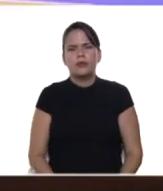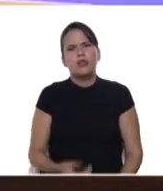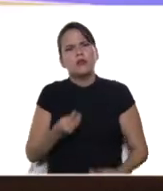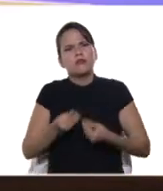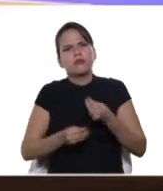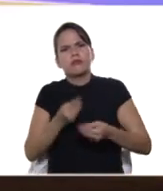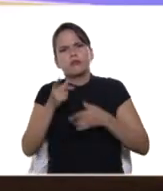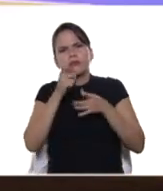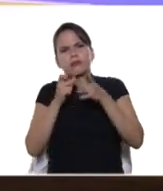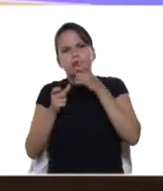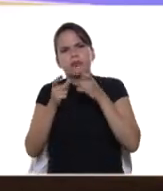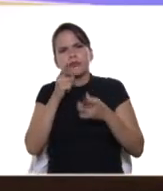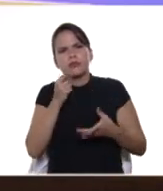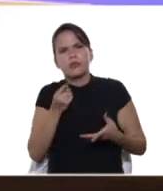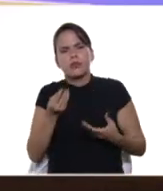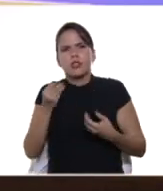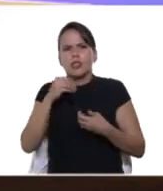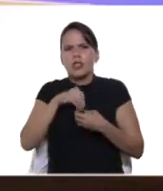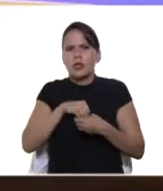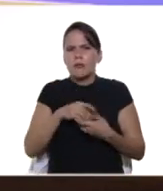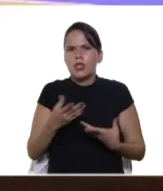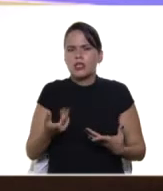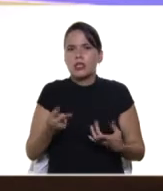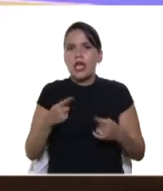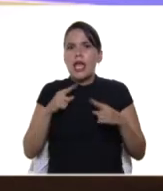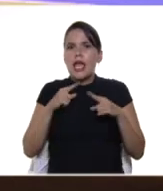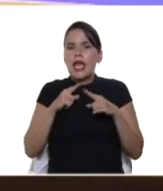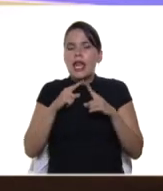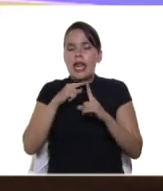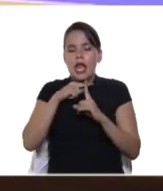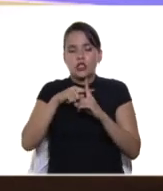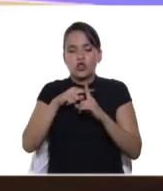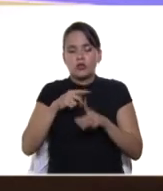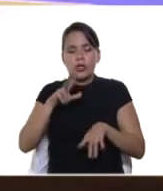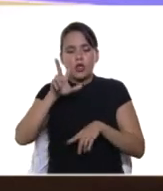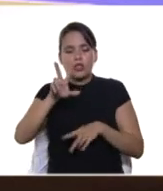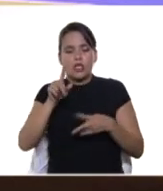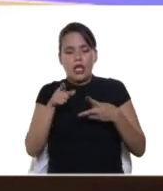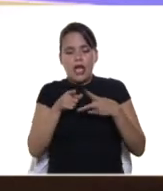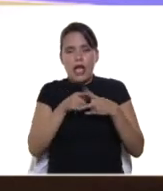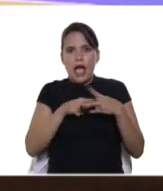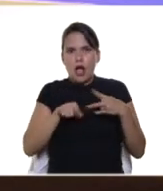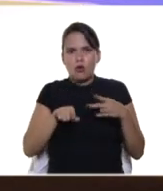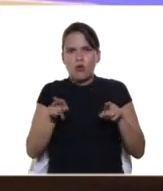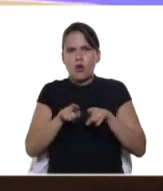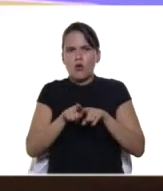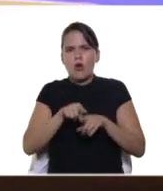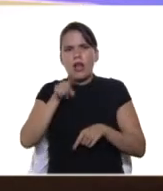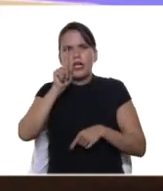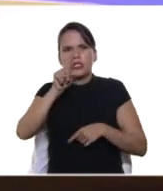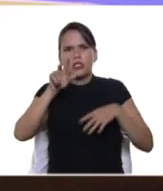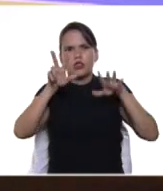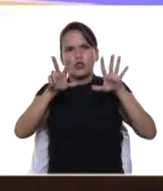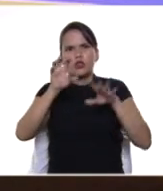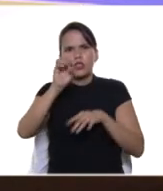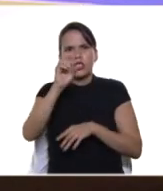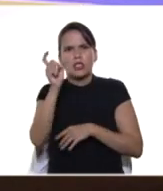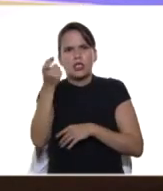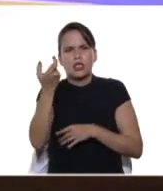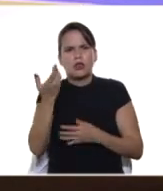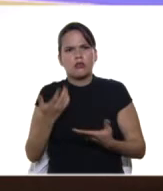pregunta. Internamente, la sumatoria de los 3 ángulos es igual a 180 grados. Si es